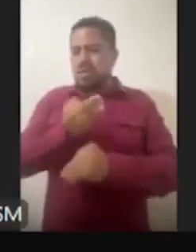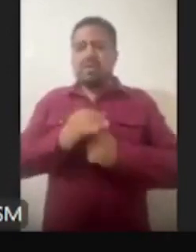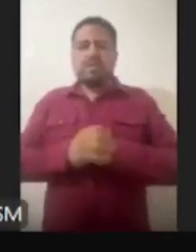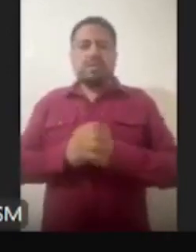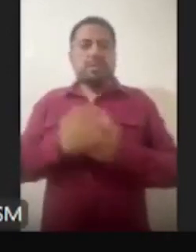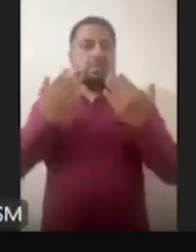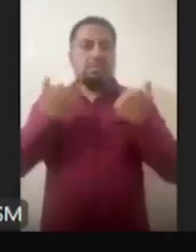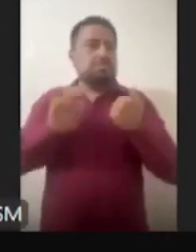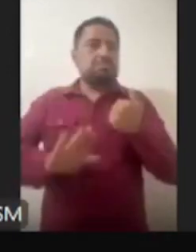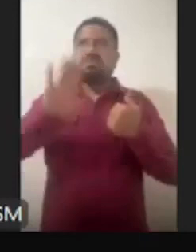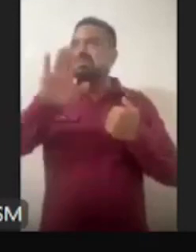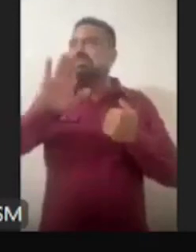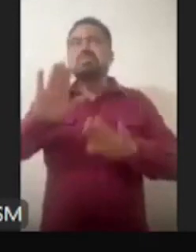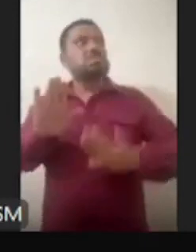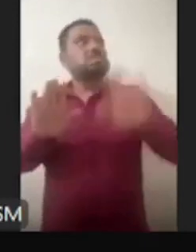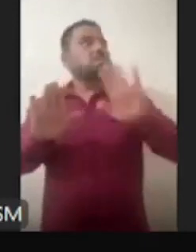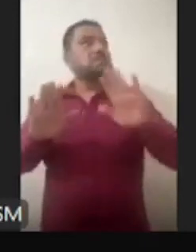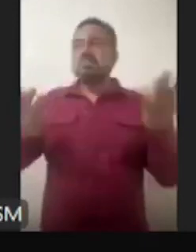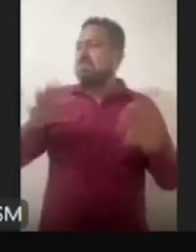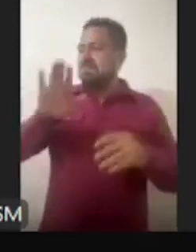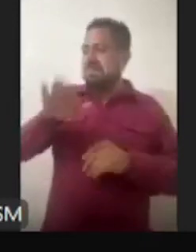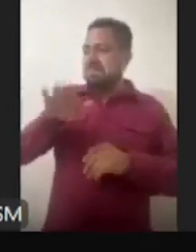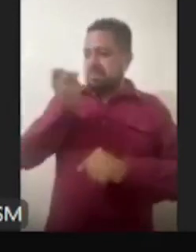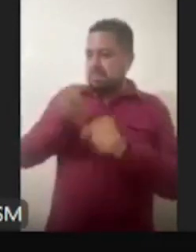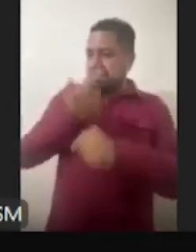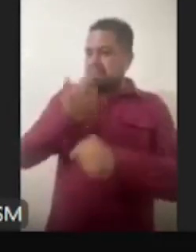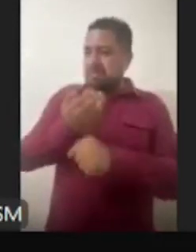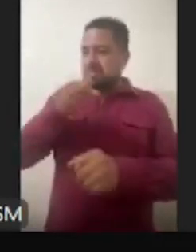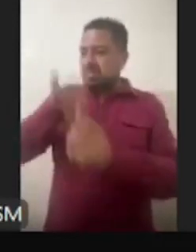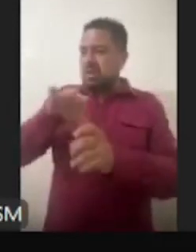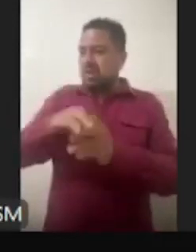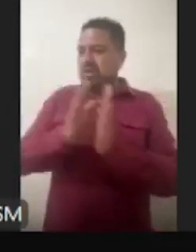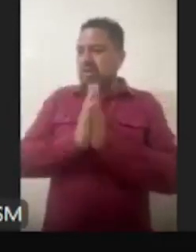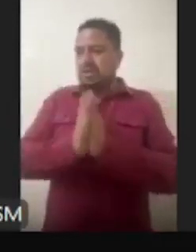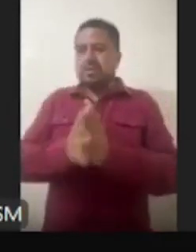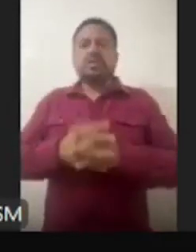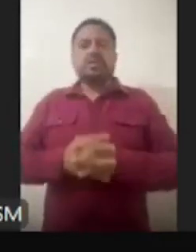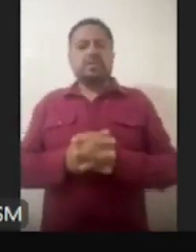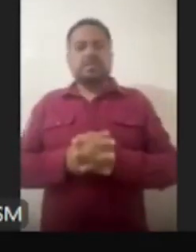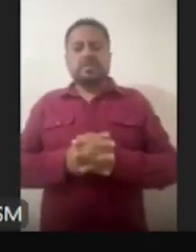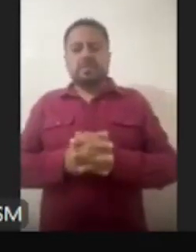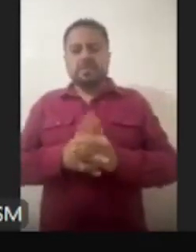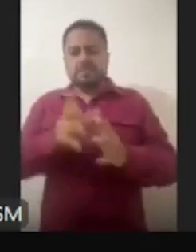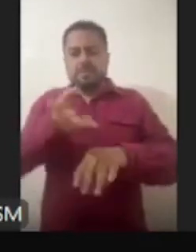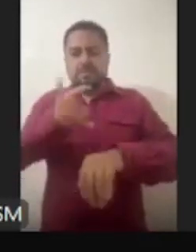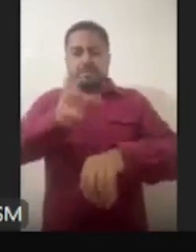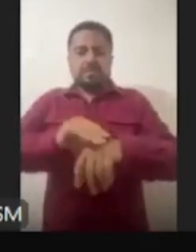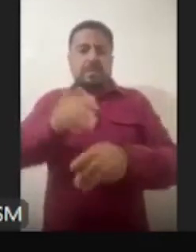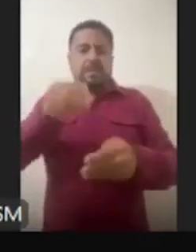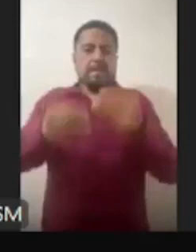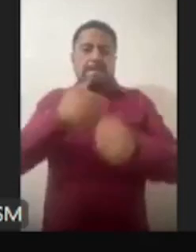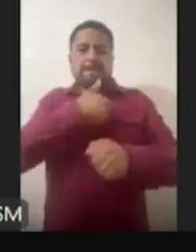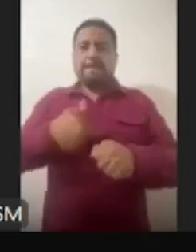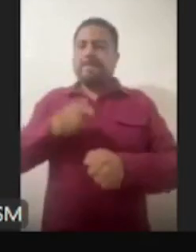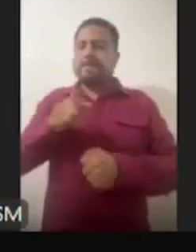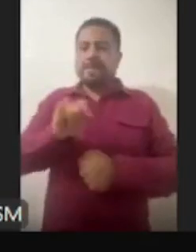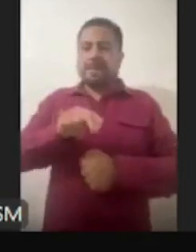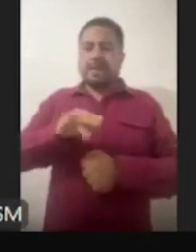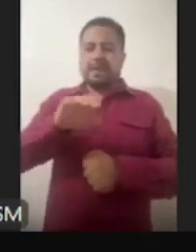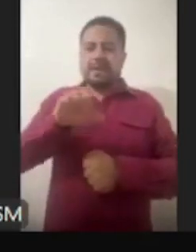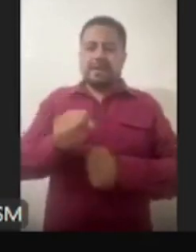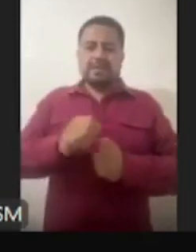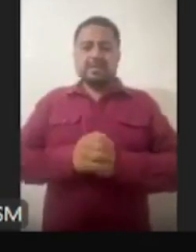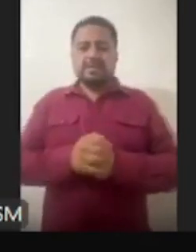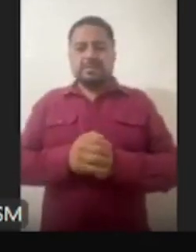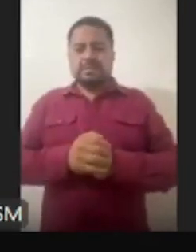al respecto, secretario, tome la votación, por favor. Con su autorización, magistrada presidenta, magistrado José Inés Betancur Salgado. Con el